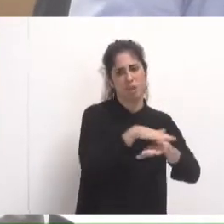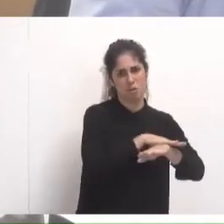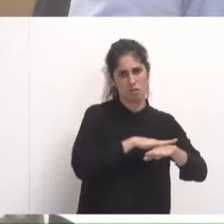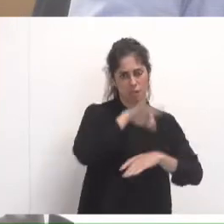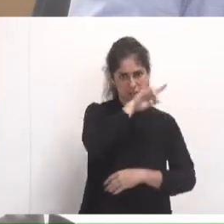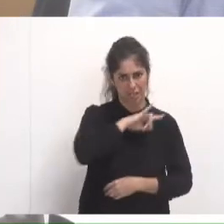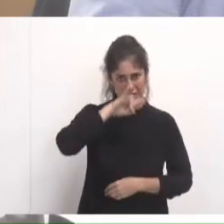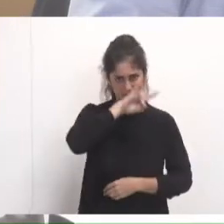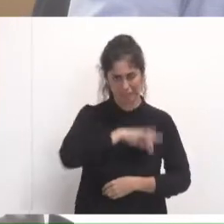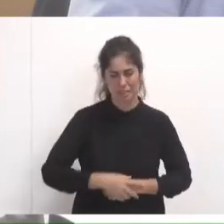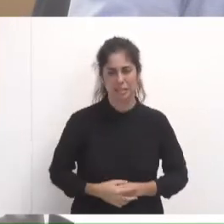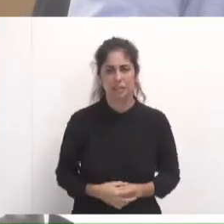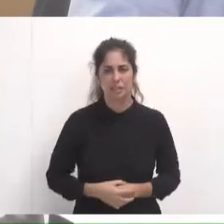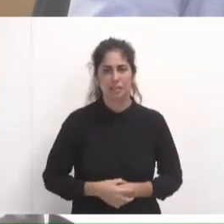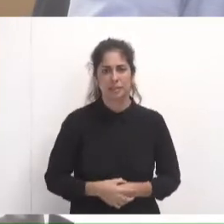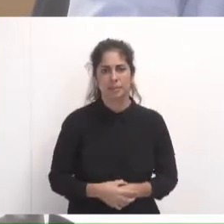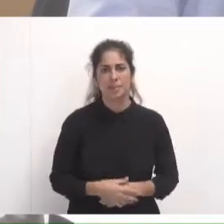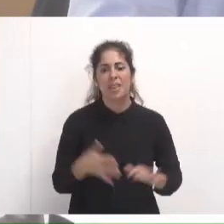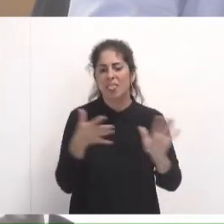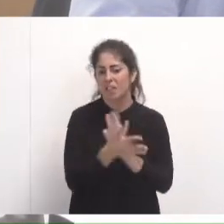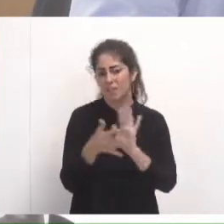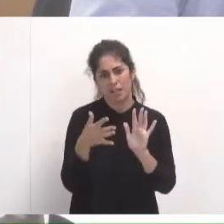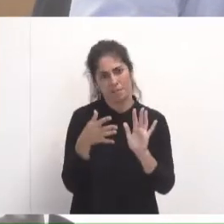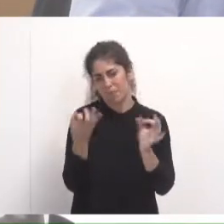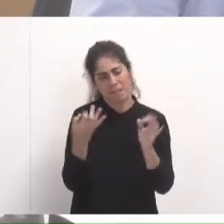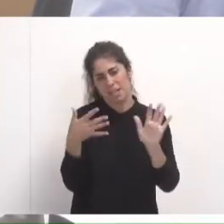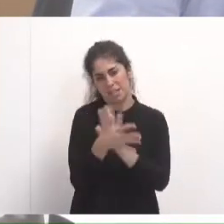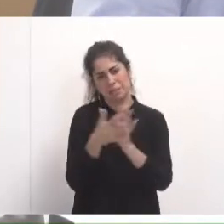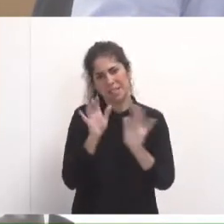claro que hay que tener una especial